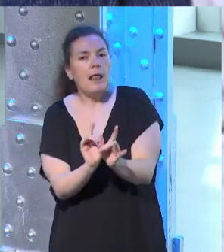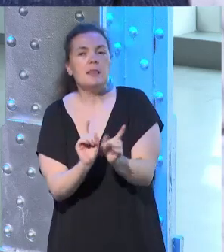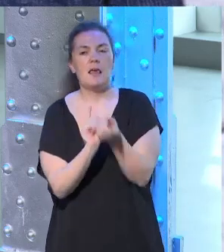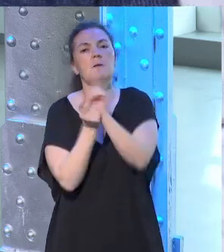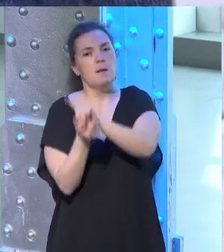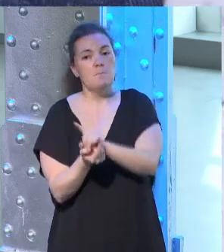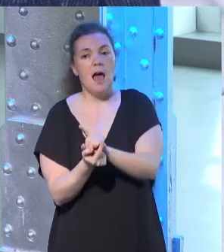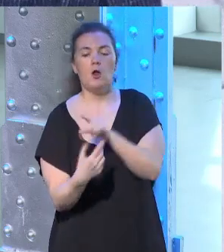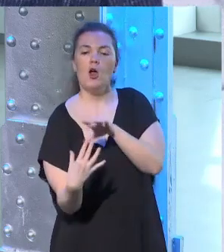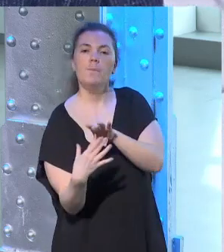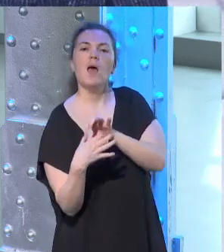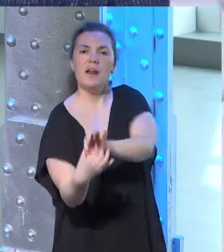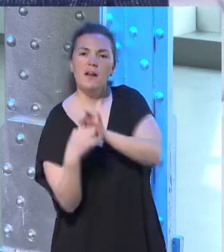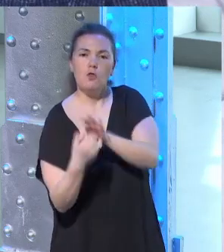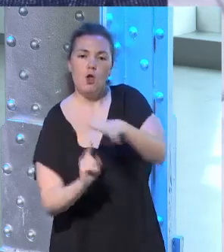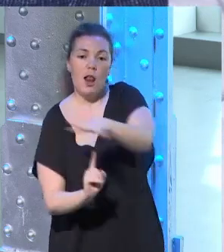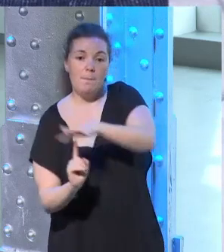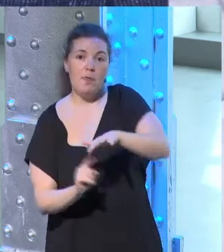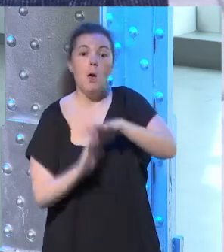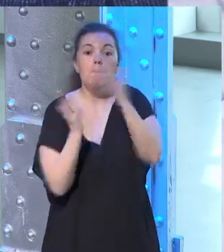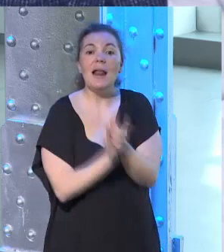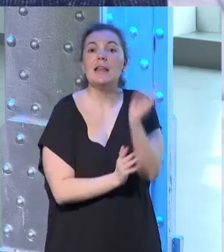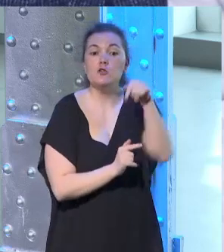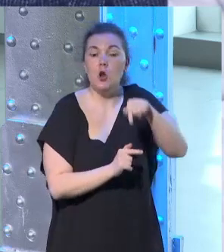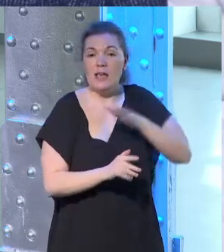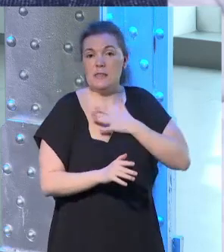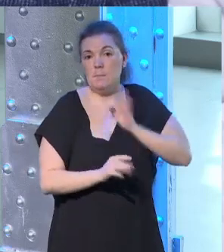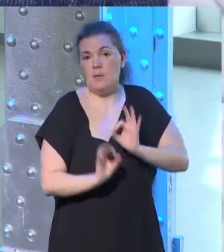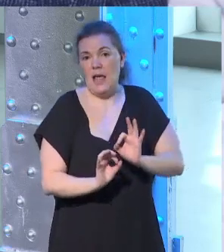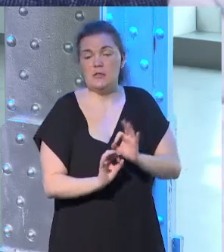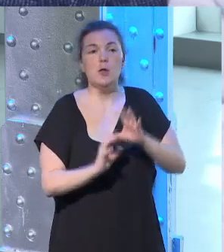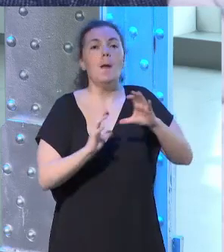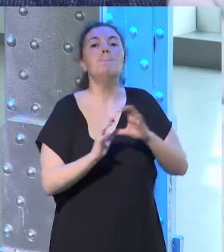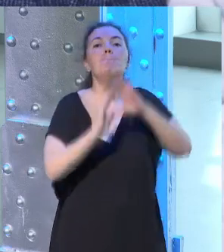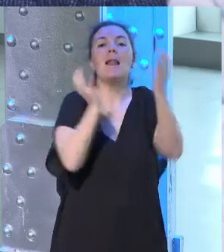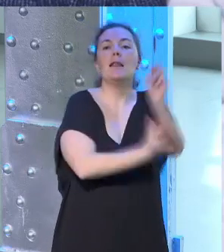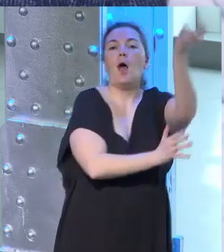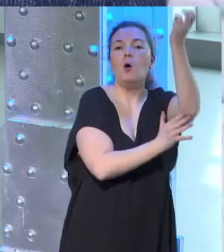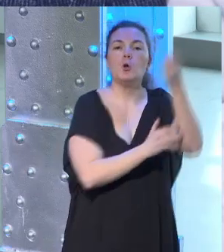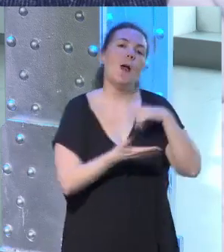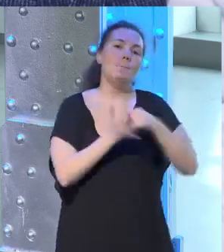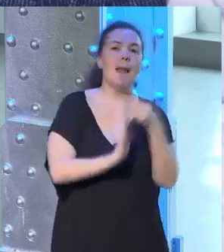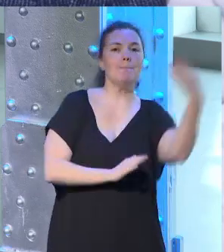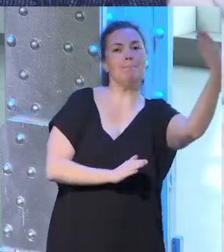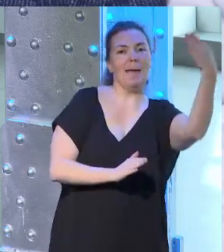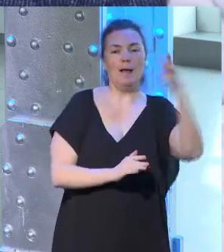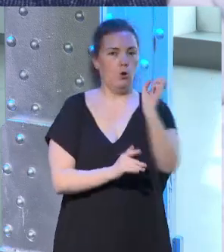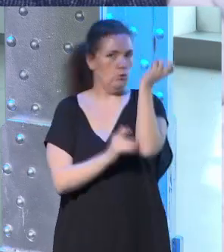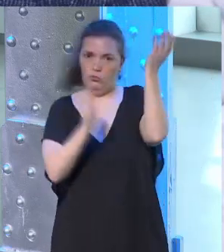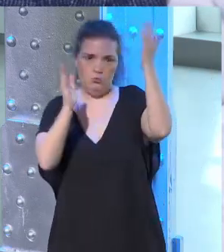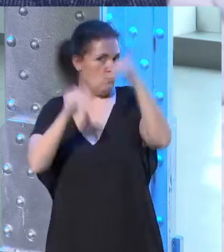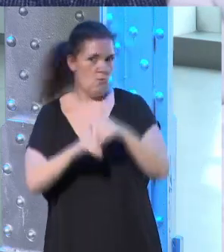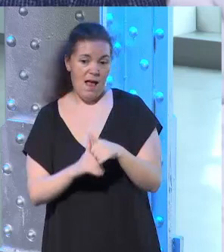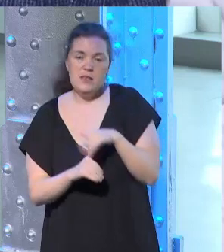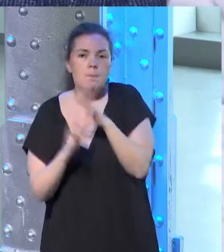relacionarse con el medio. Solo tenemos este planeta, lo decía Ban Ki-moon, el secretario, no hay un plan B. O sea, y el planeta ya ha dado síntomas,